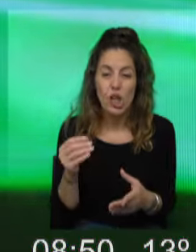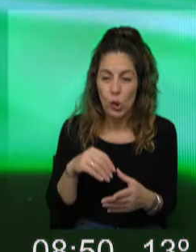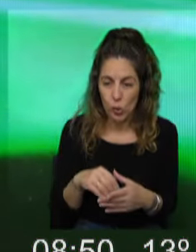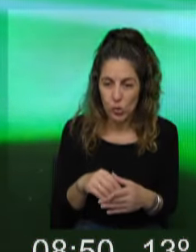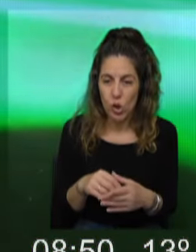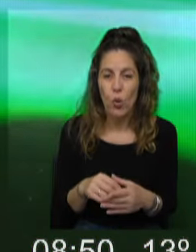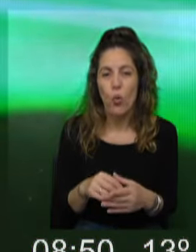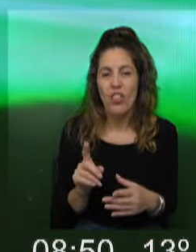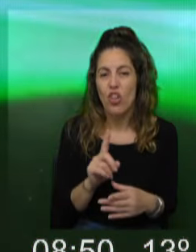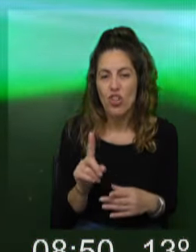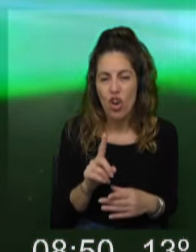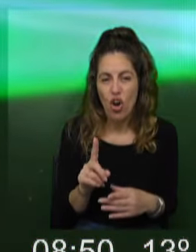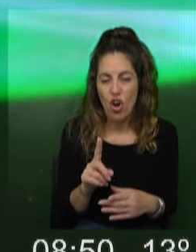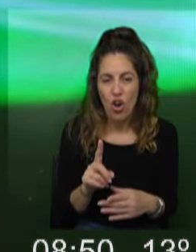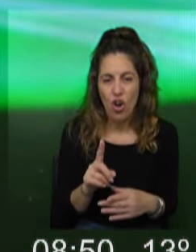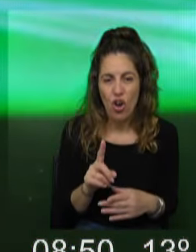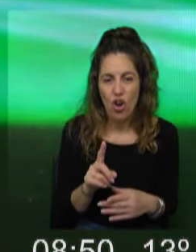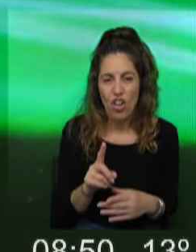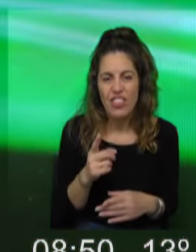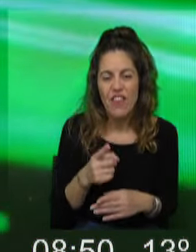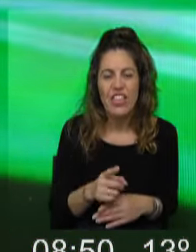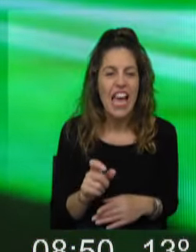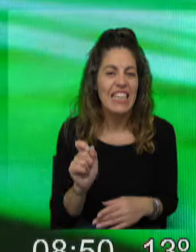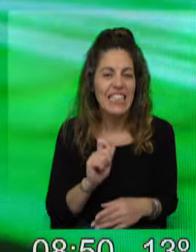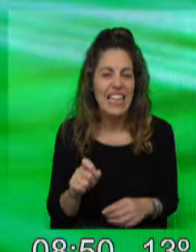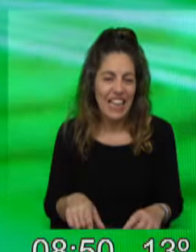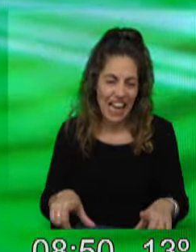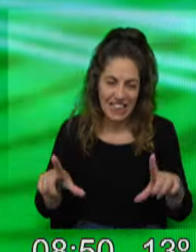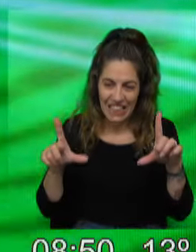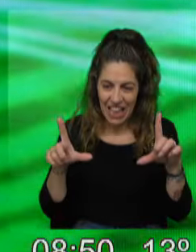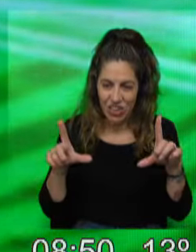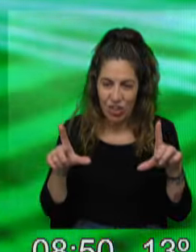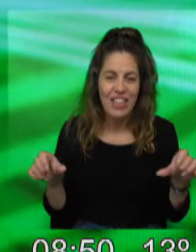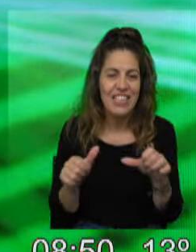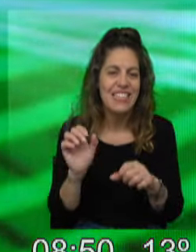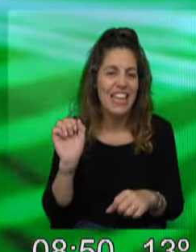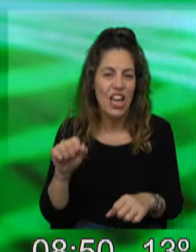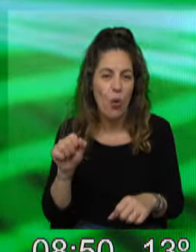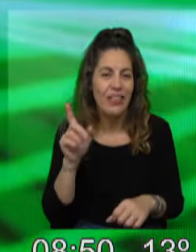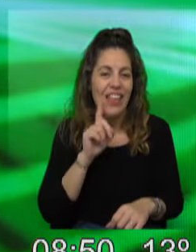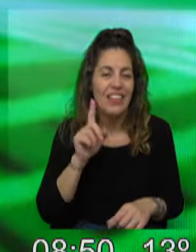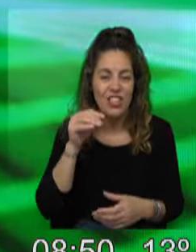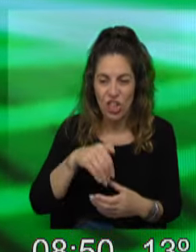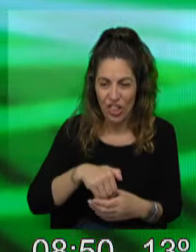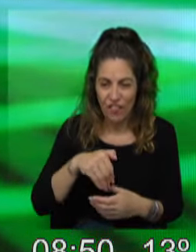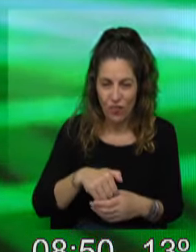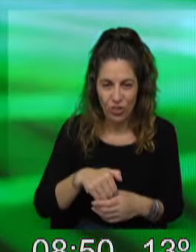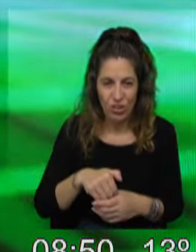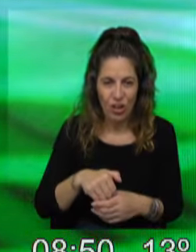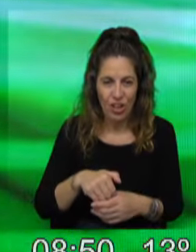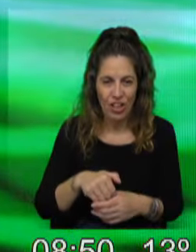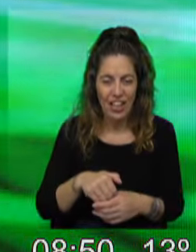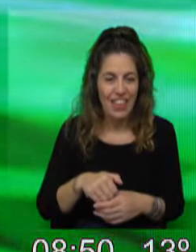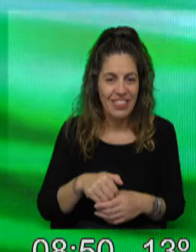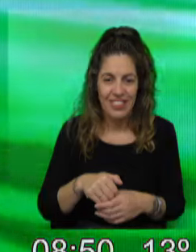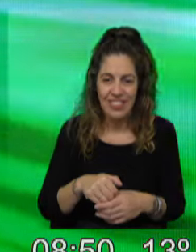este cuando no están definidas quiénes van a ser los candidatos y se hacen encuestas de intención de Voto desde